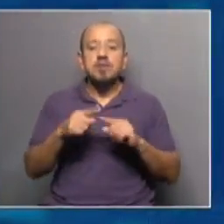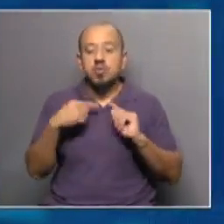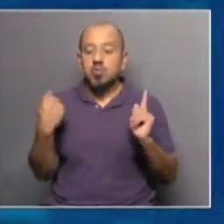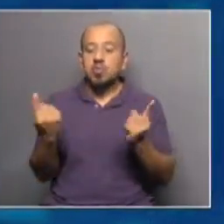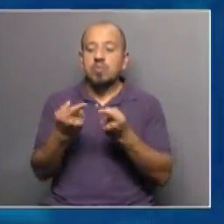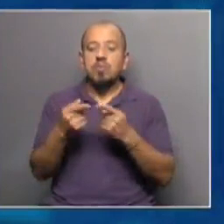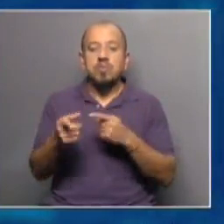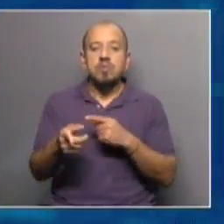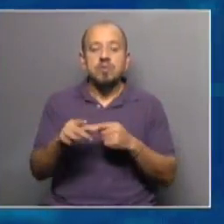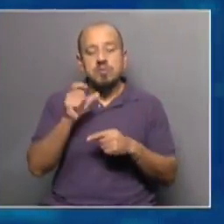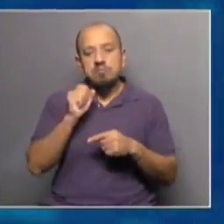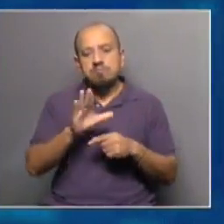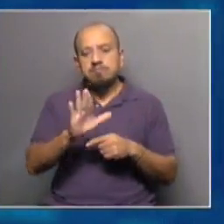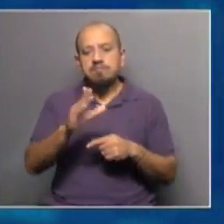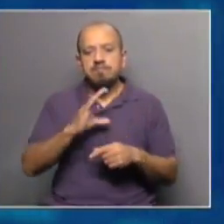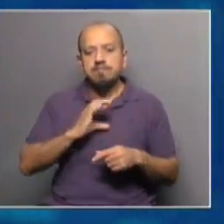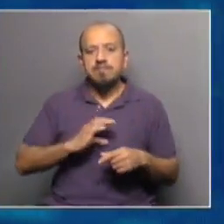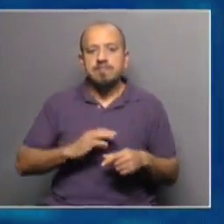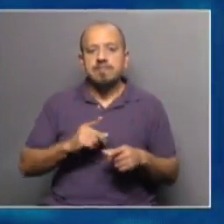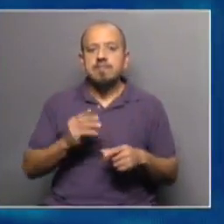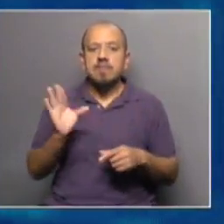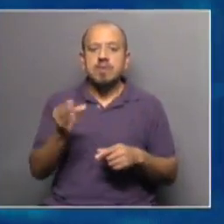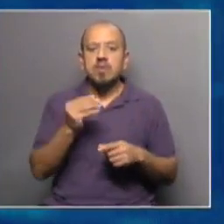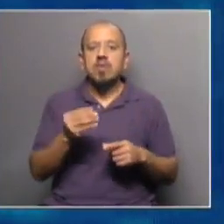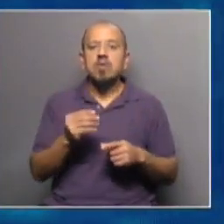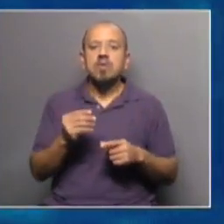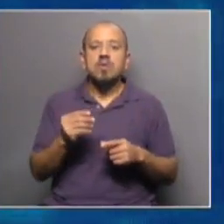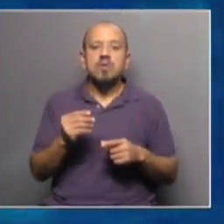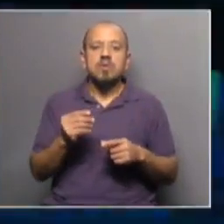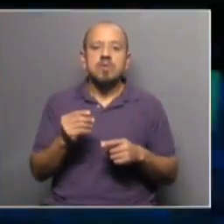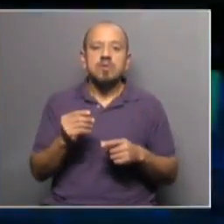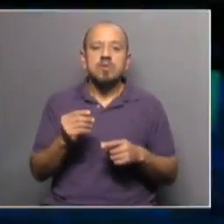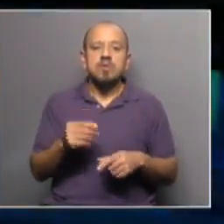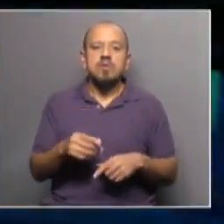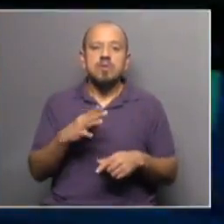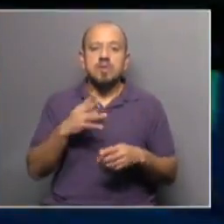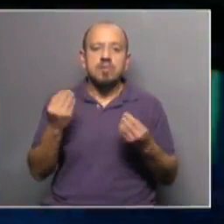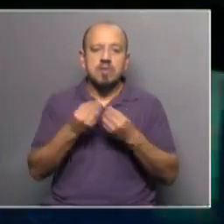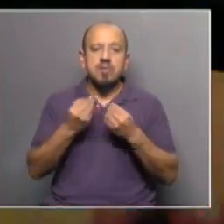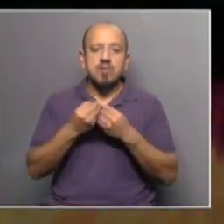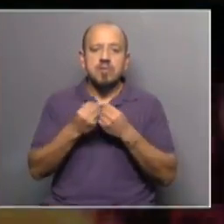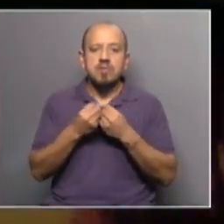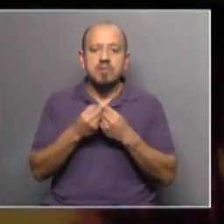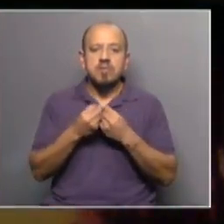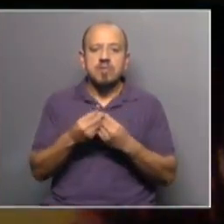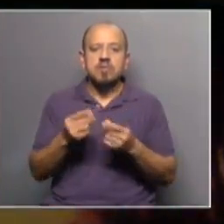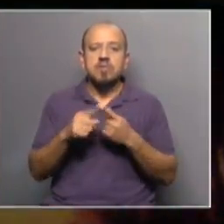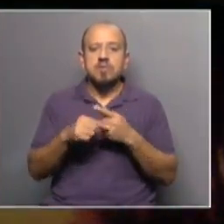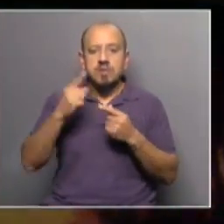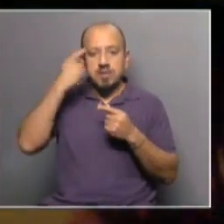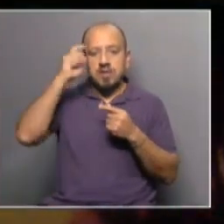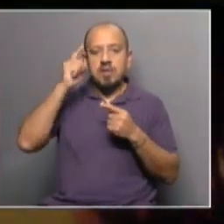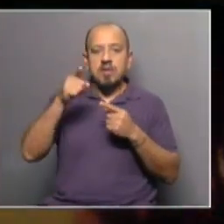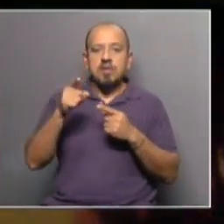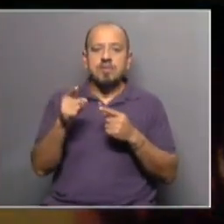también son interesantes de ver. No podemos abordarlos todos, pero claro, sí... No, es toda para... Sí, un curso largo, claro. No, la idea es que en el